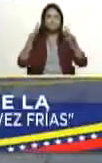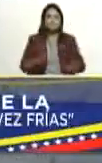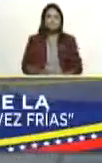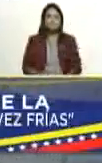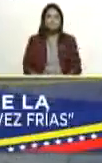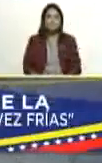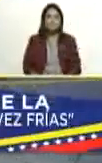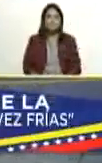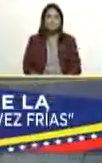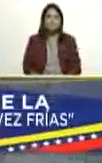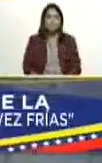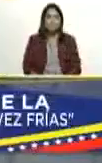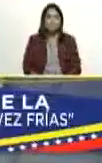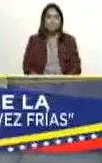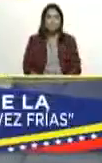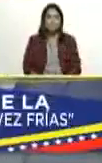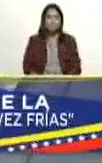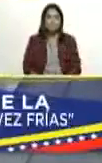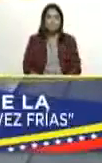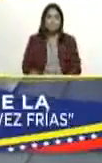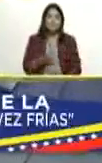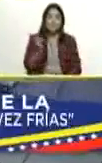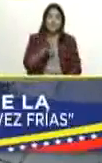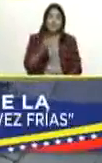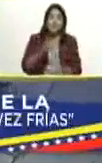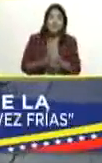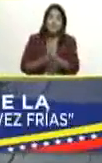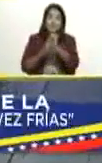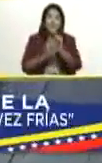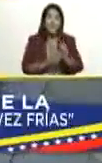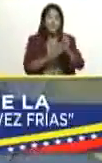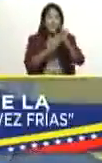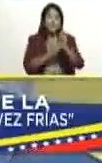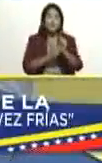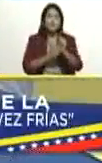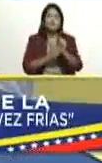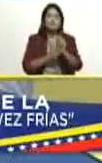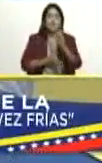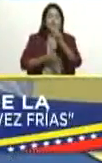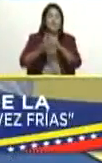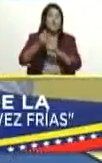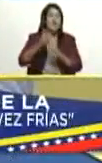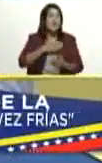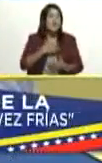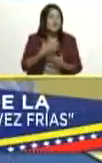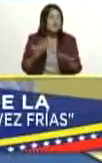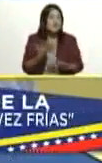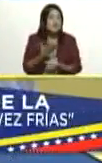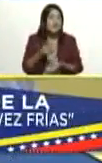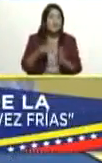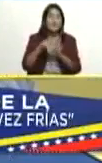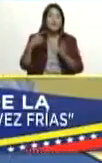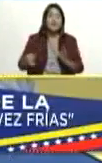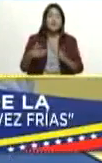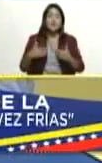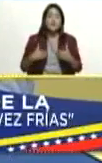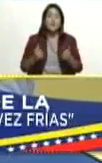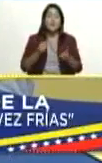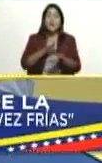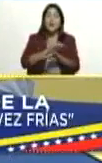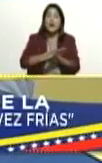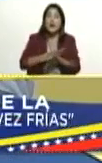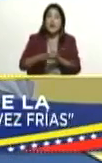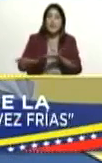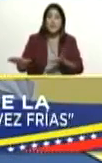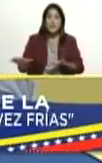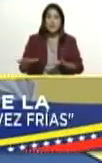Allí nuestros comandantes apuntaron garantizar el derecho a la salud gratuita y de calidad de los